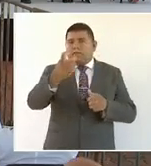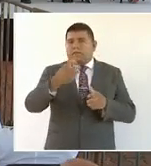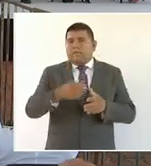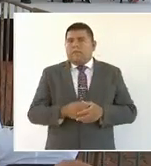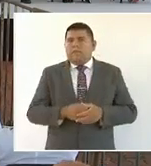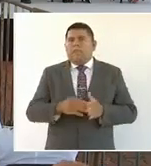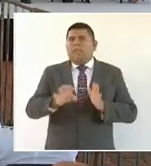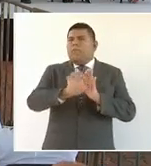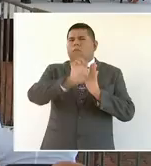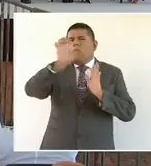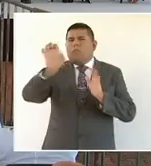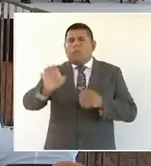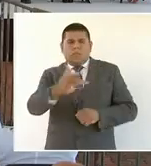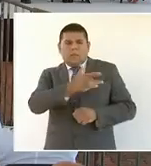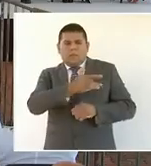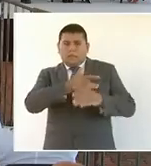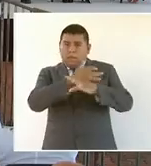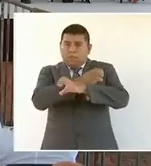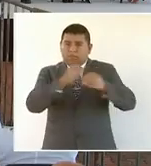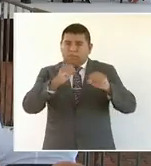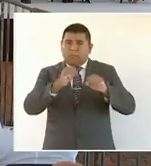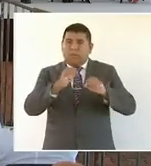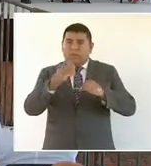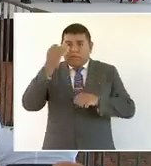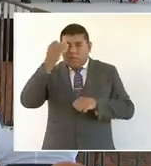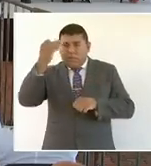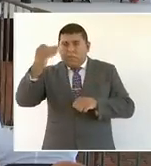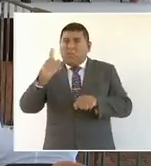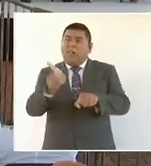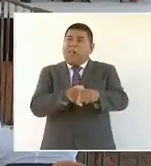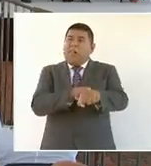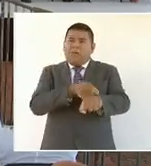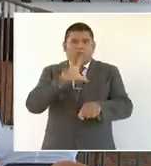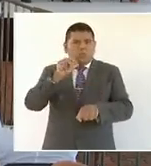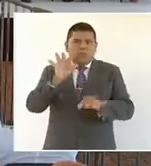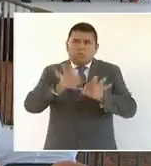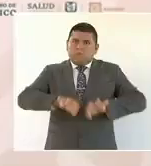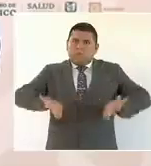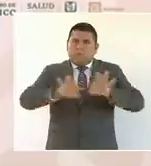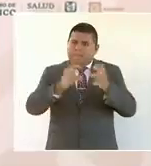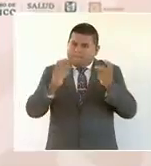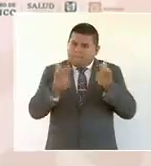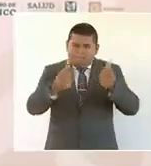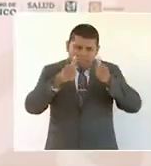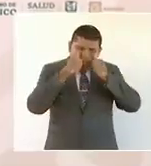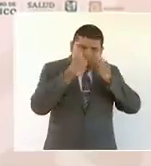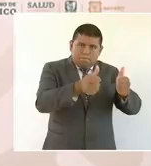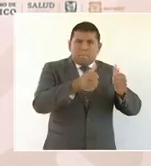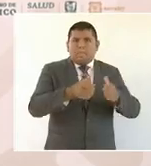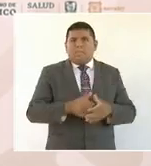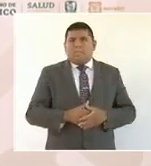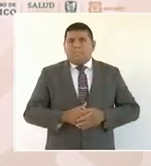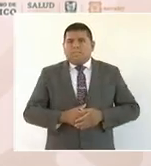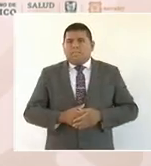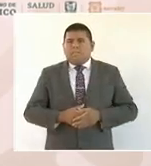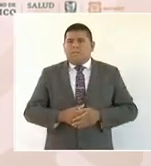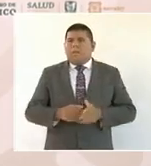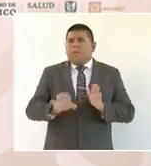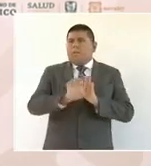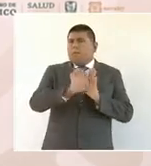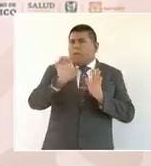tiempo es fundamental. Y saben, la principal causa de